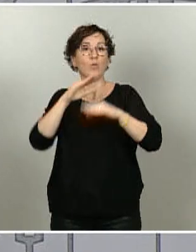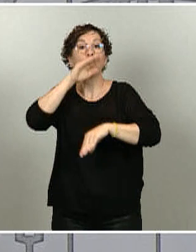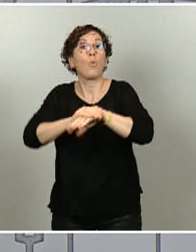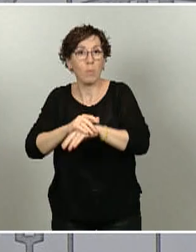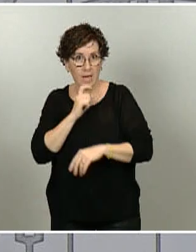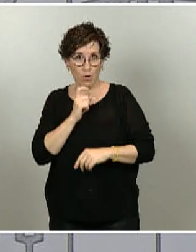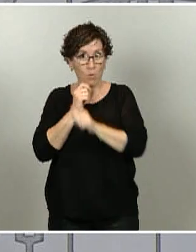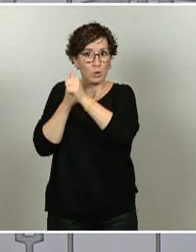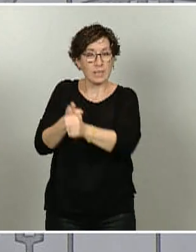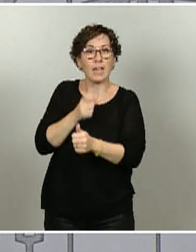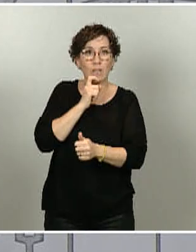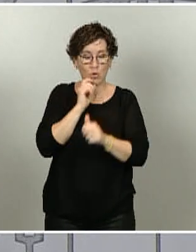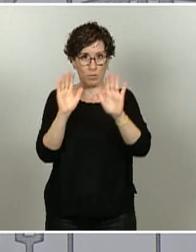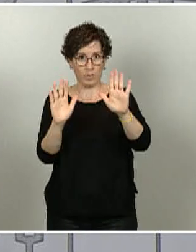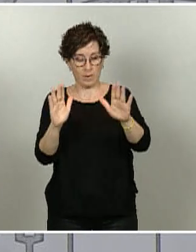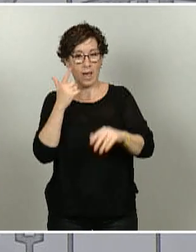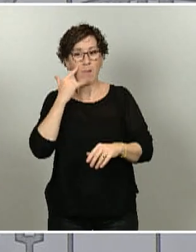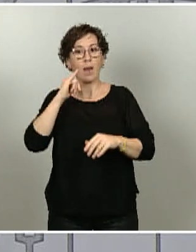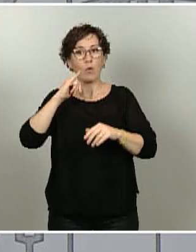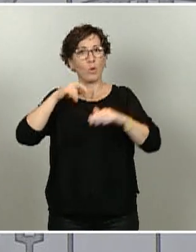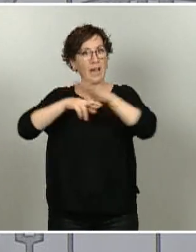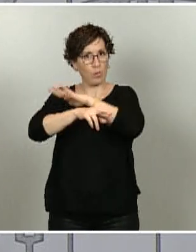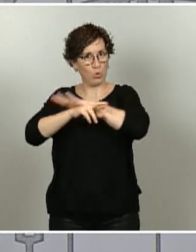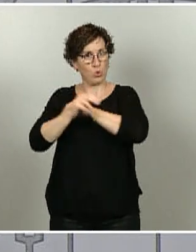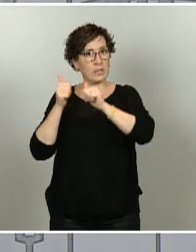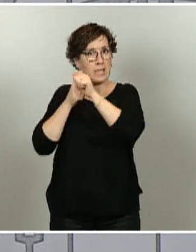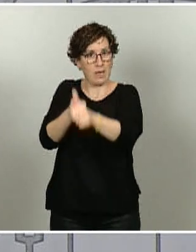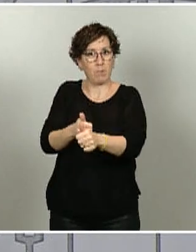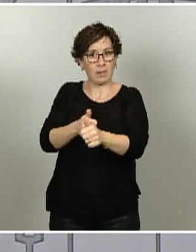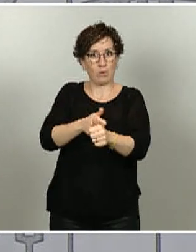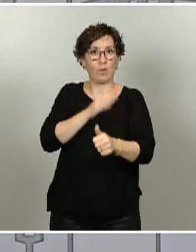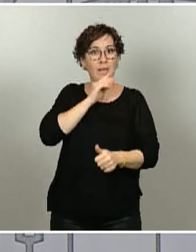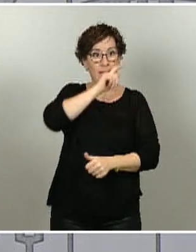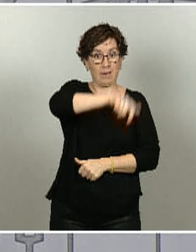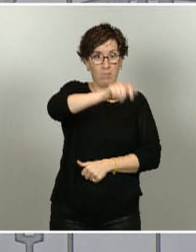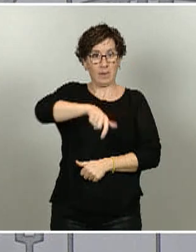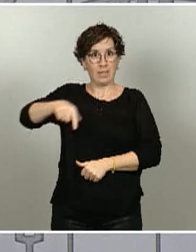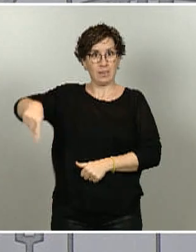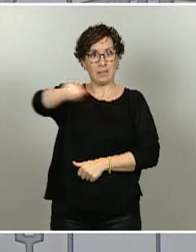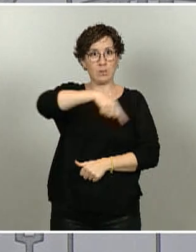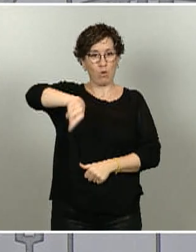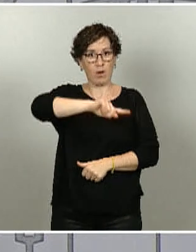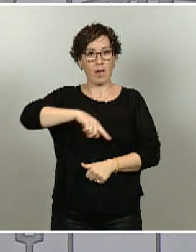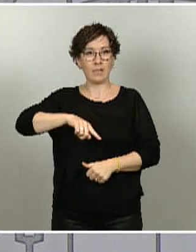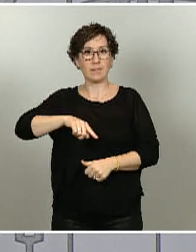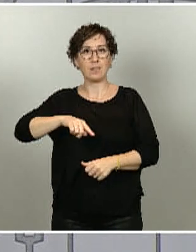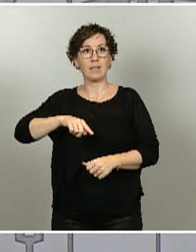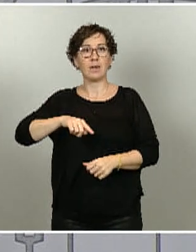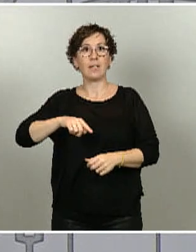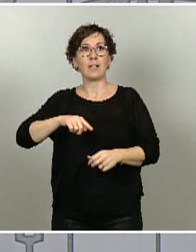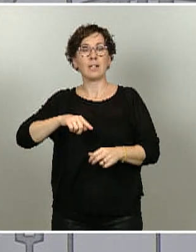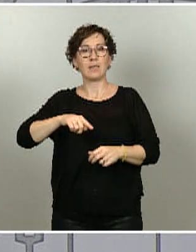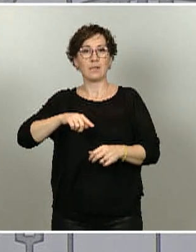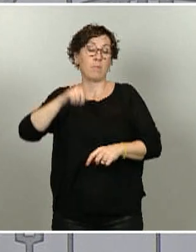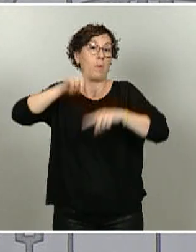Vamos a ver, hay un mecanismo de seguimiento de estas personas a las que prácticamente todas las comunidades se les llama, según el mecanismo que tengan establecido,